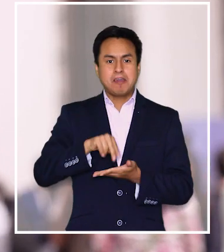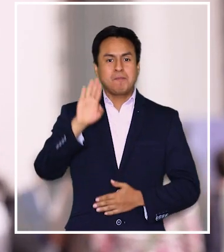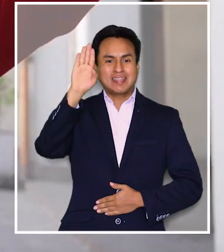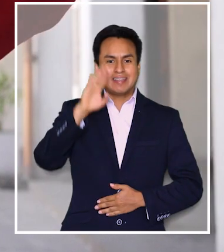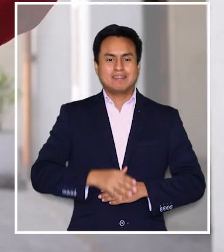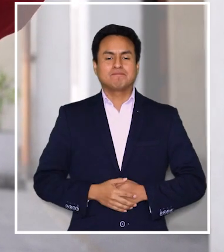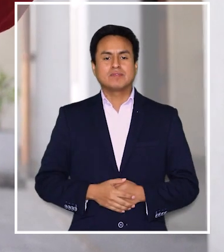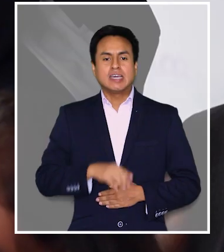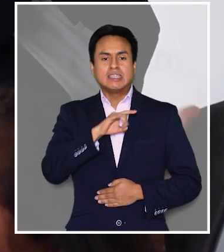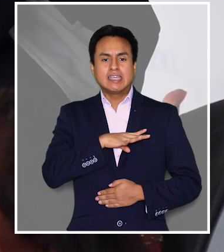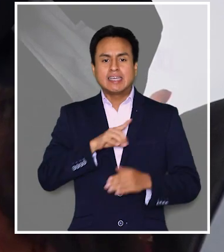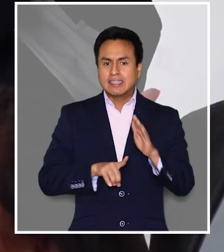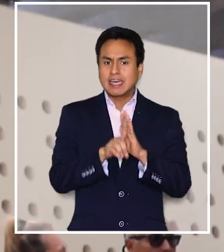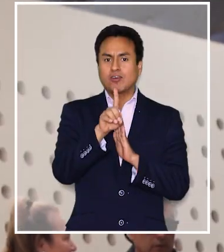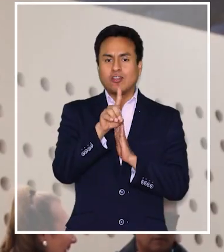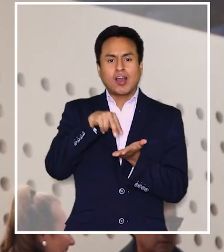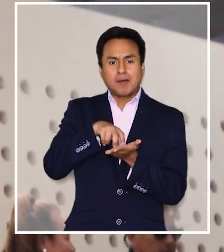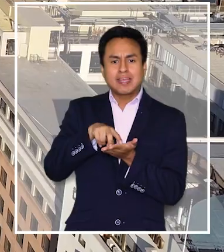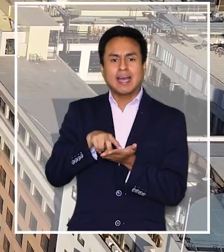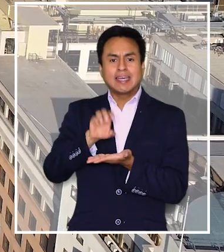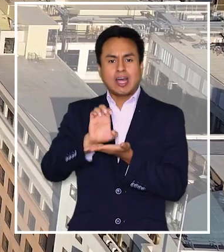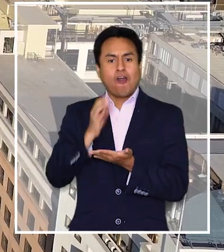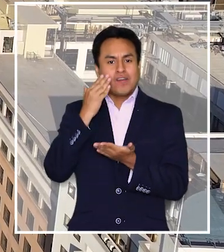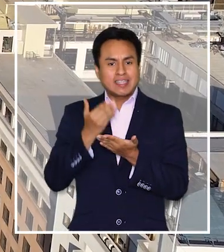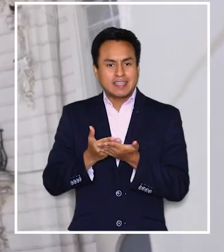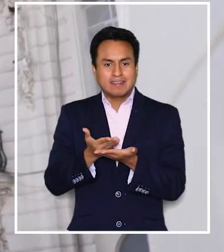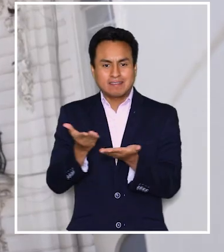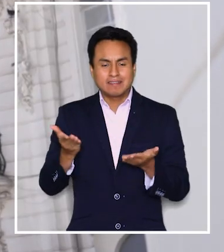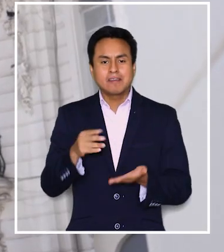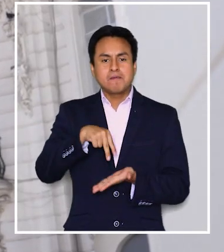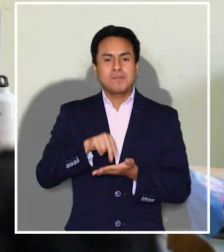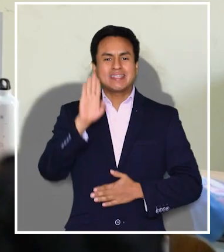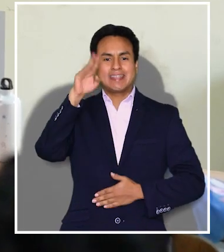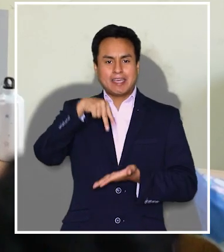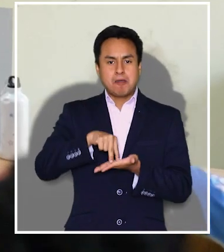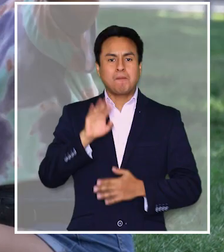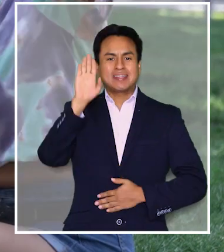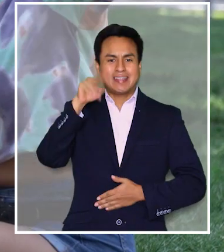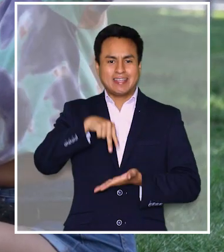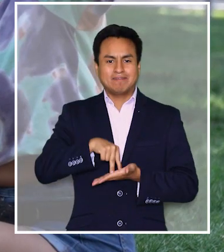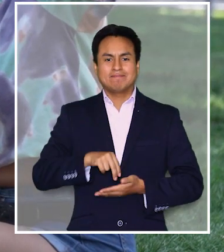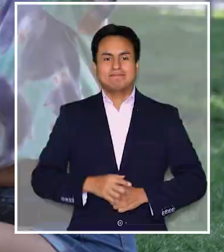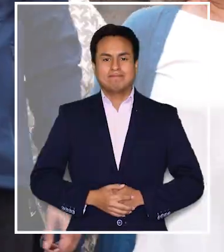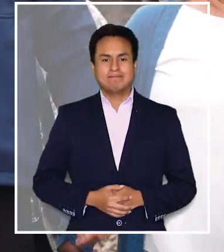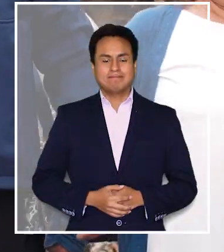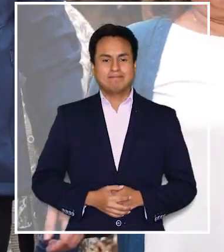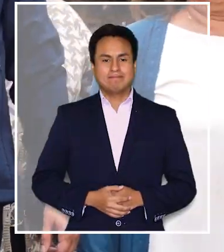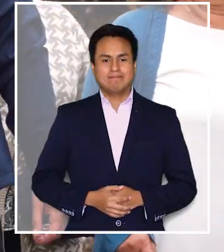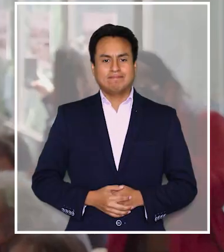Presente. Presente. Presente. Por un Chile desarrollado que camina hacia un estado de bienestar. Presente. Presente. Presente.